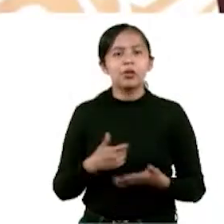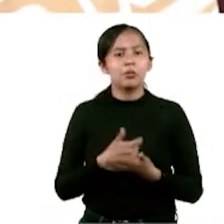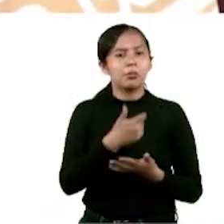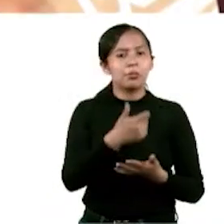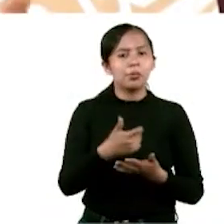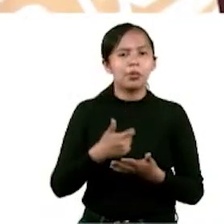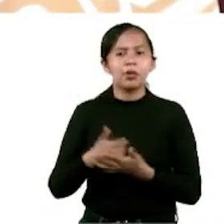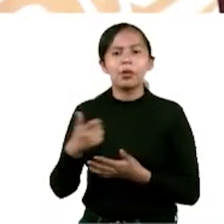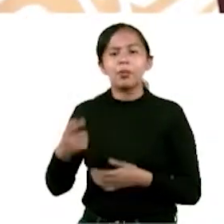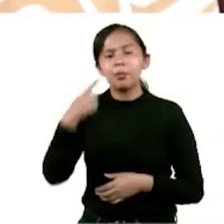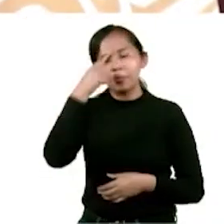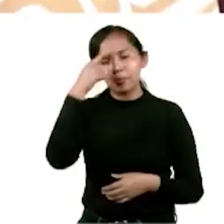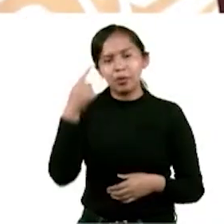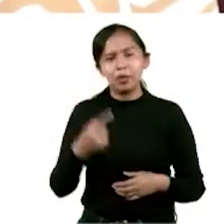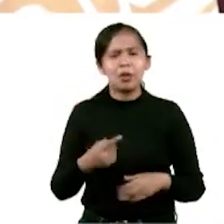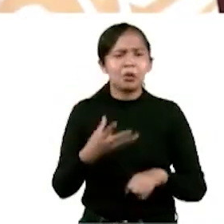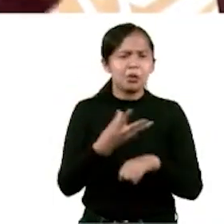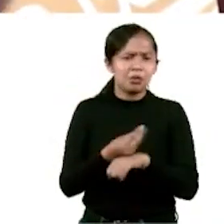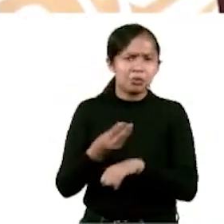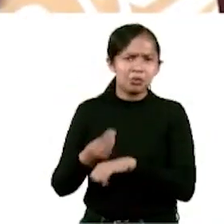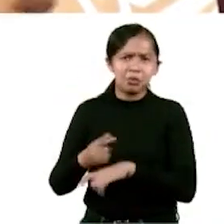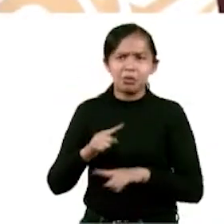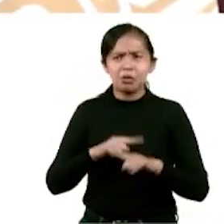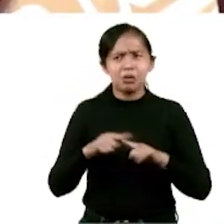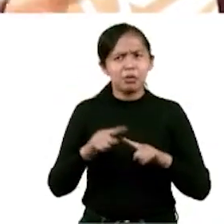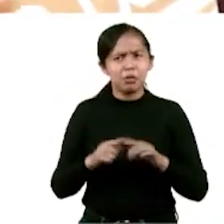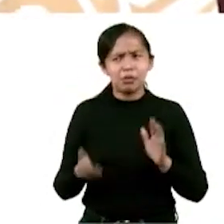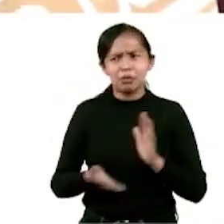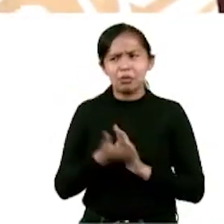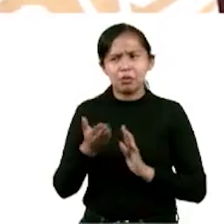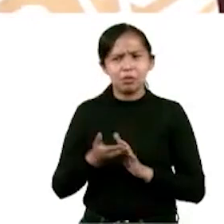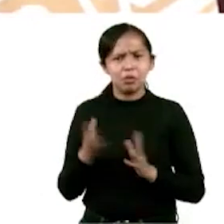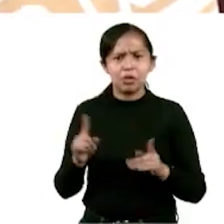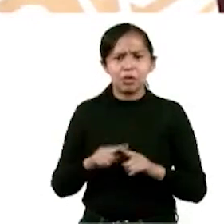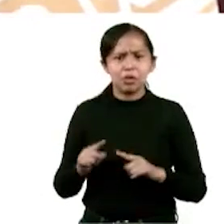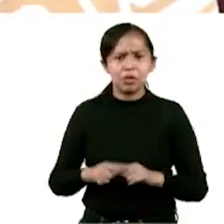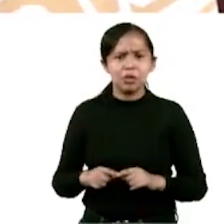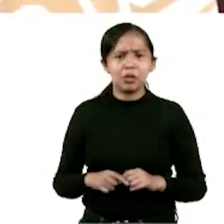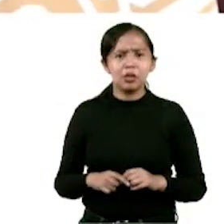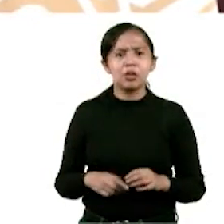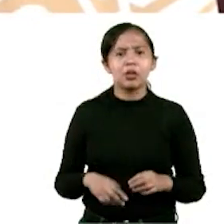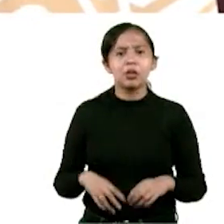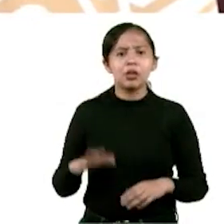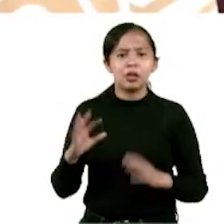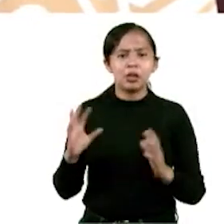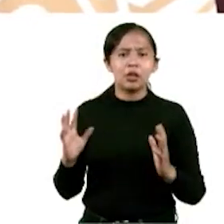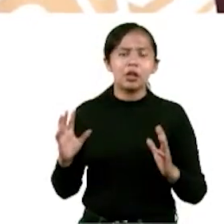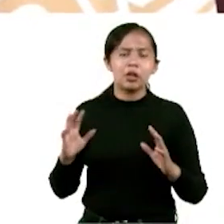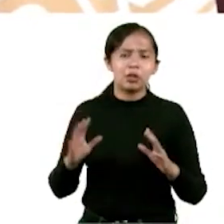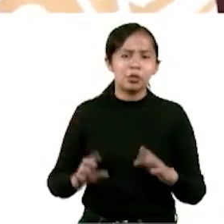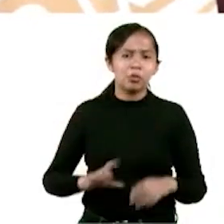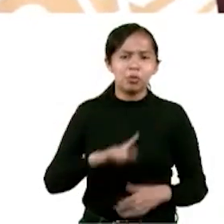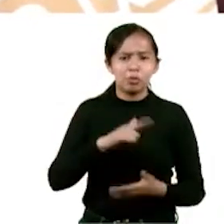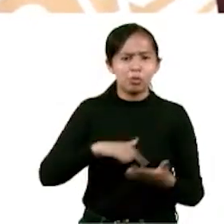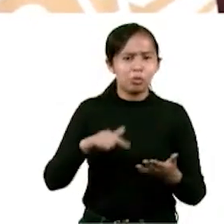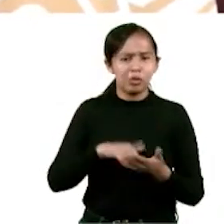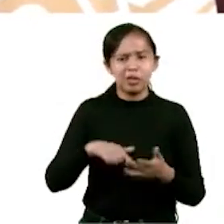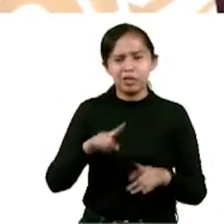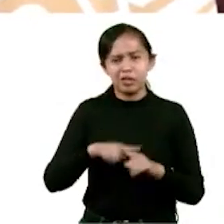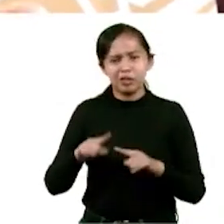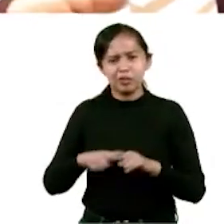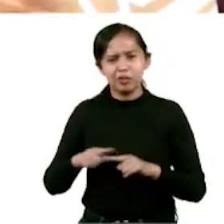para remozar, remodelar, hacer obra mayor, menor y mediana en las unidades habitacionales, en cientos de